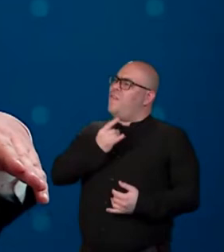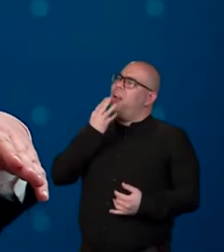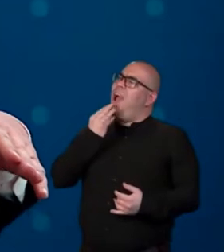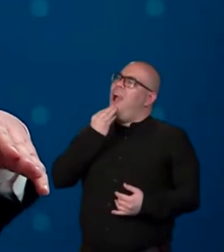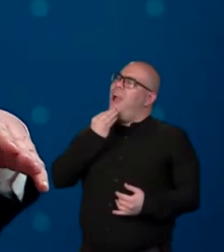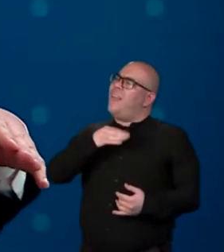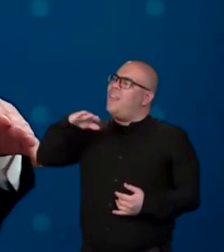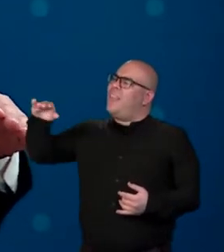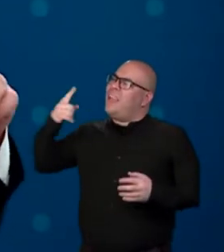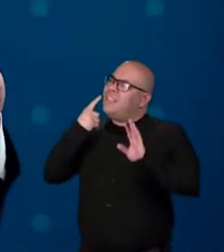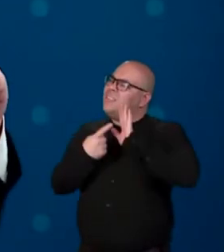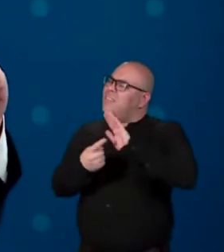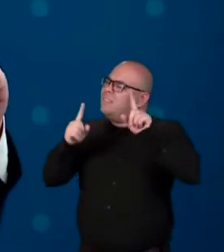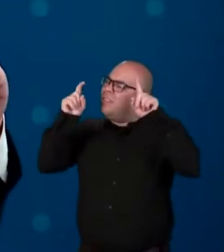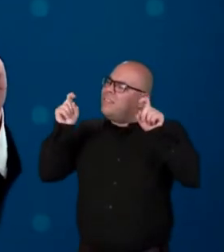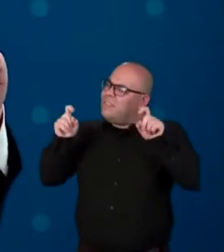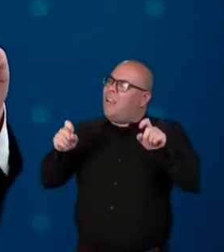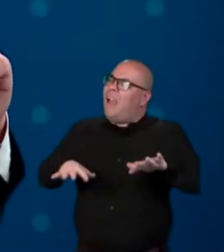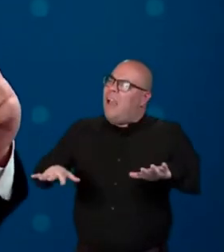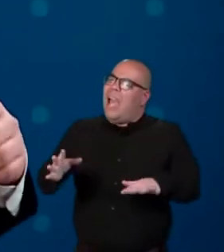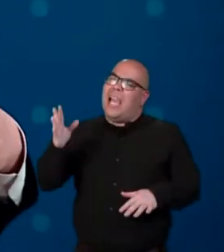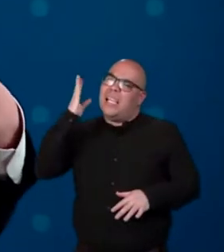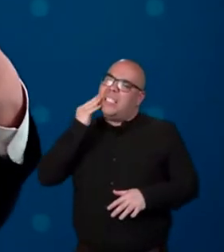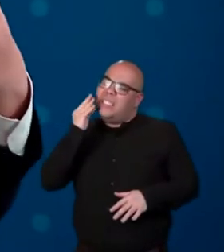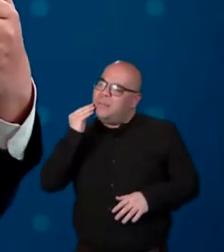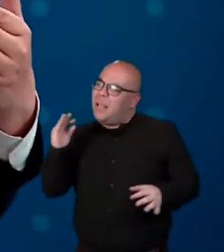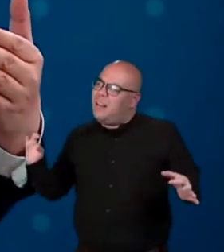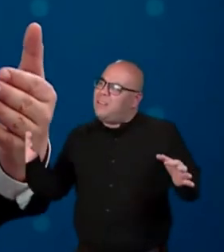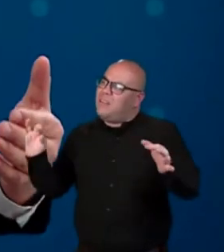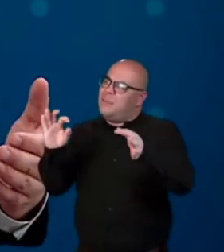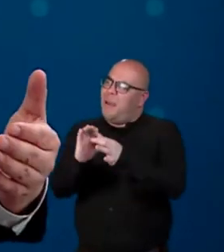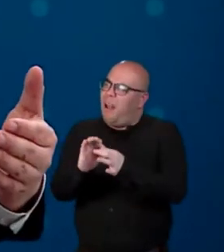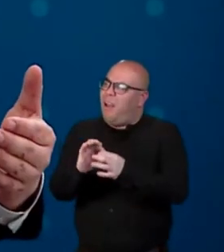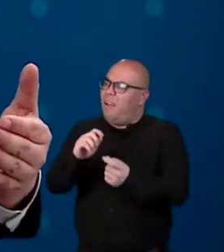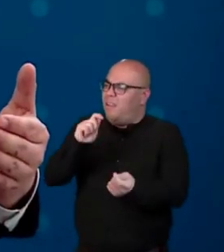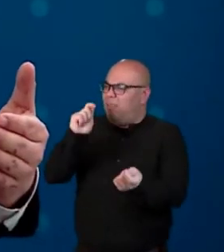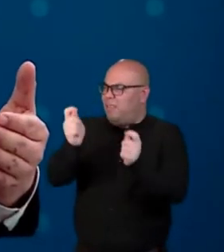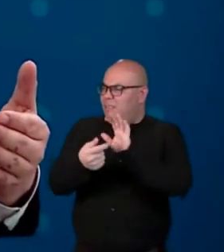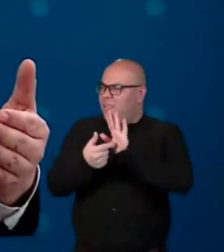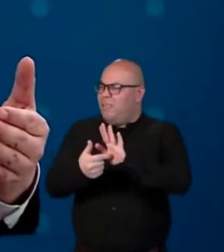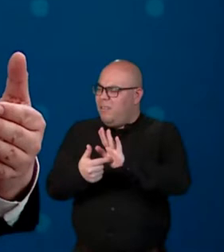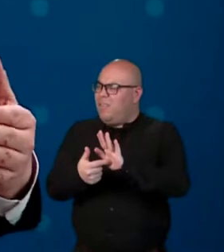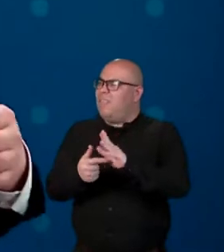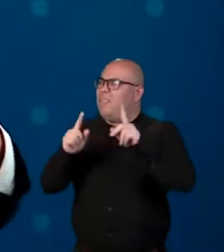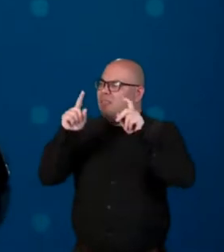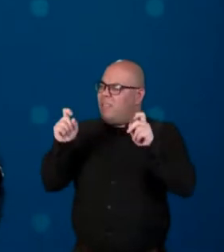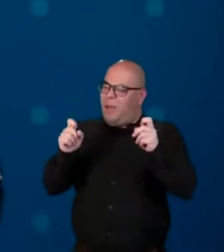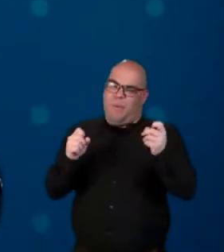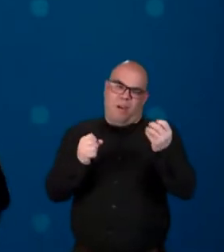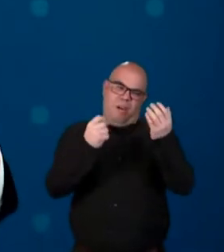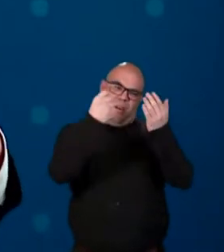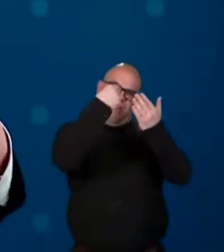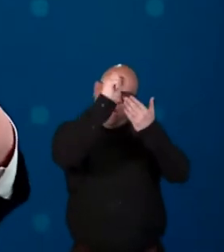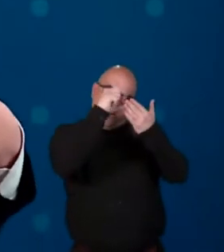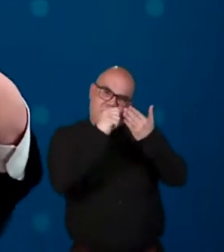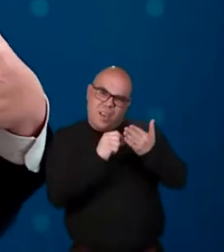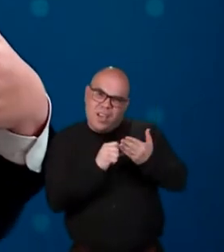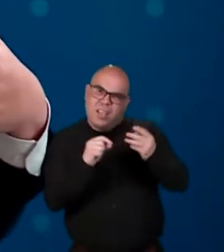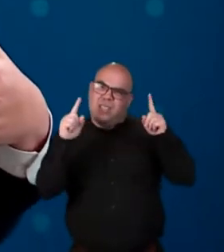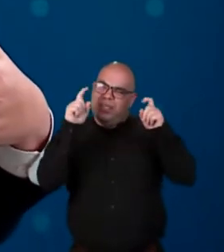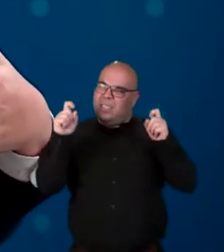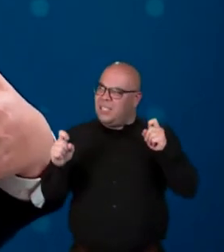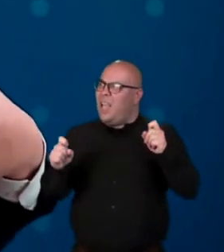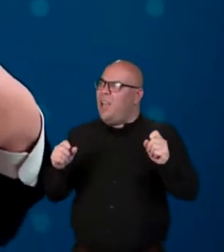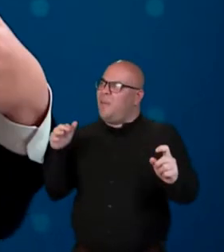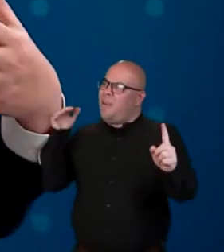su experiencia esos mecanismos para articularse en el marco nacional de cualificaciones para superar ese